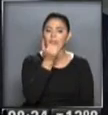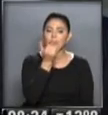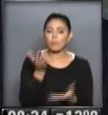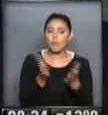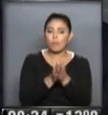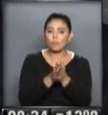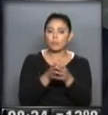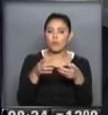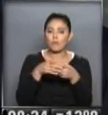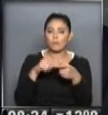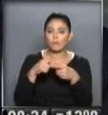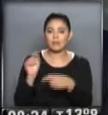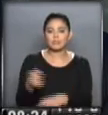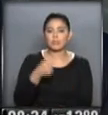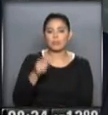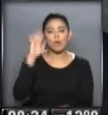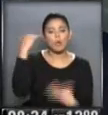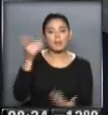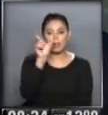en el merecido homenaje alfredo grave